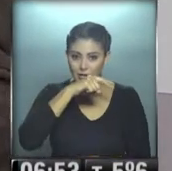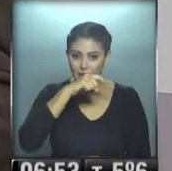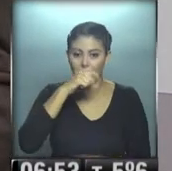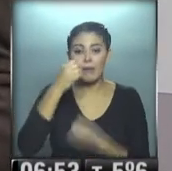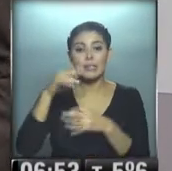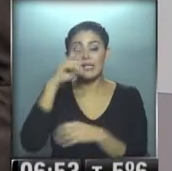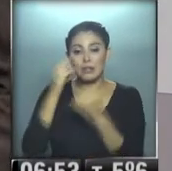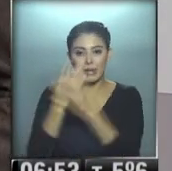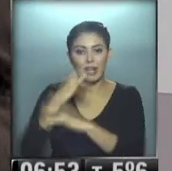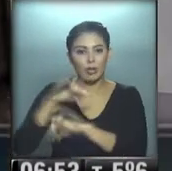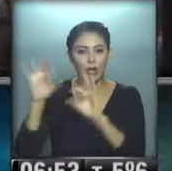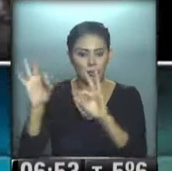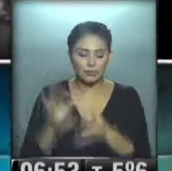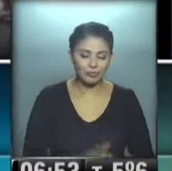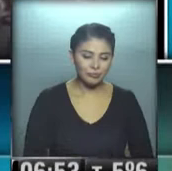de las 7 de la mañana.